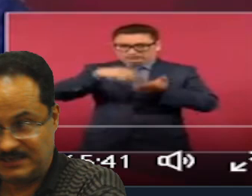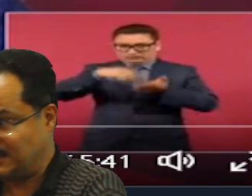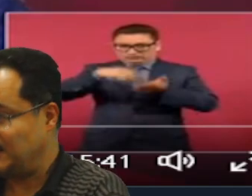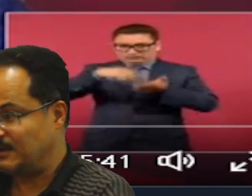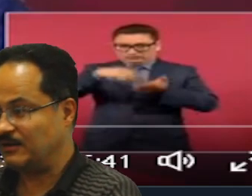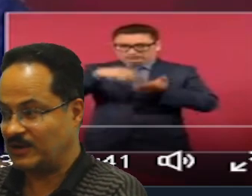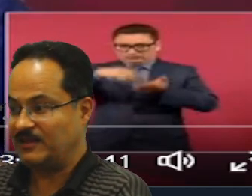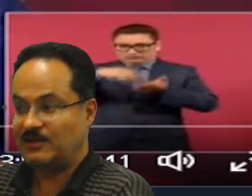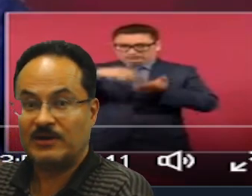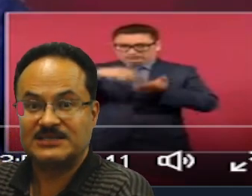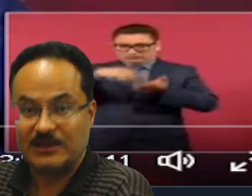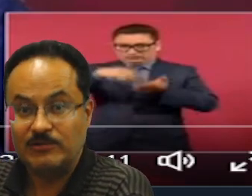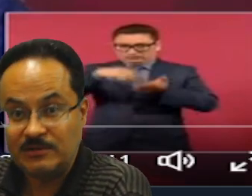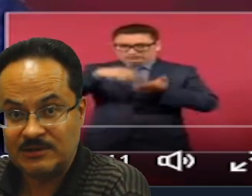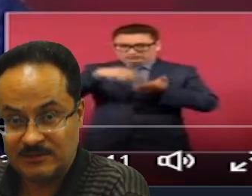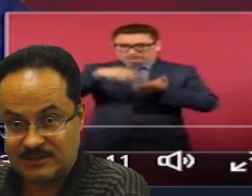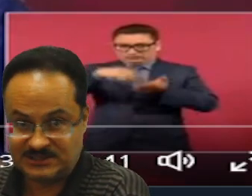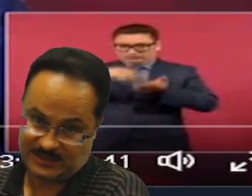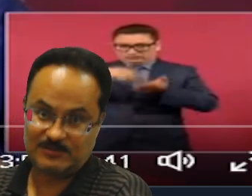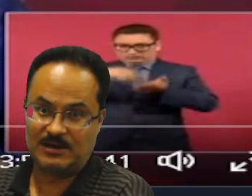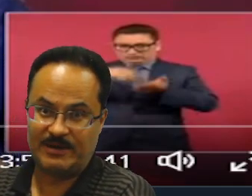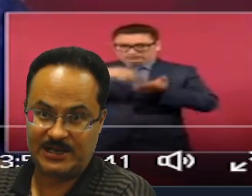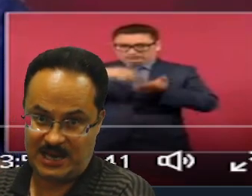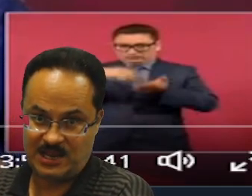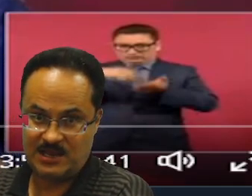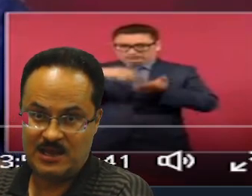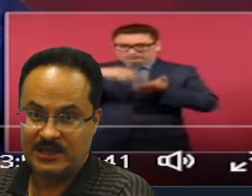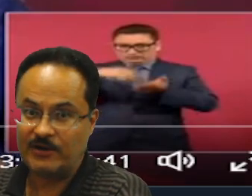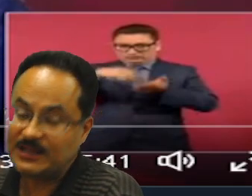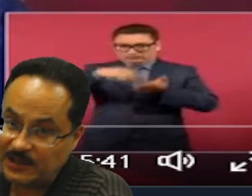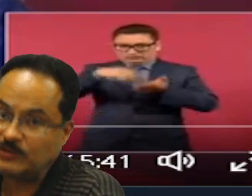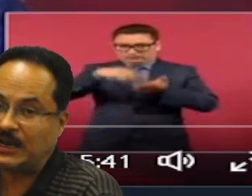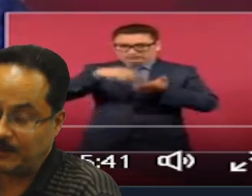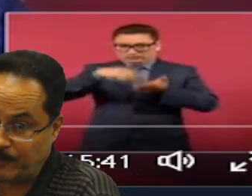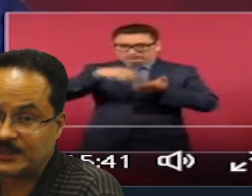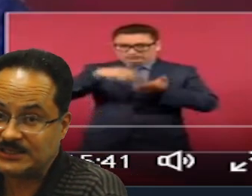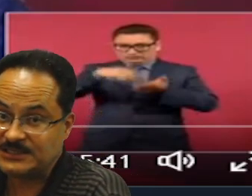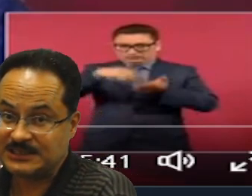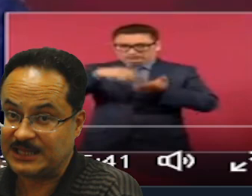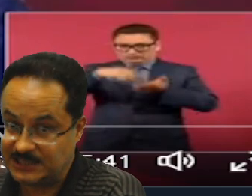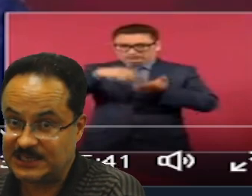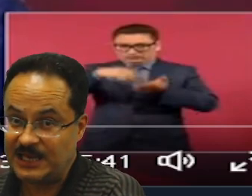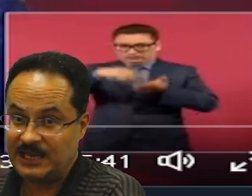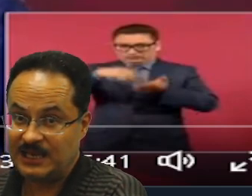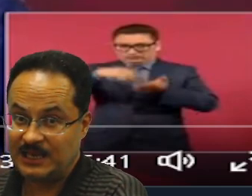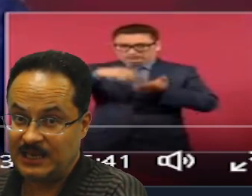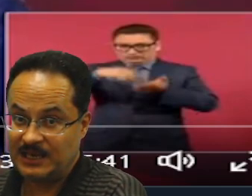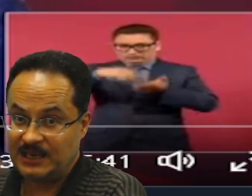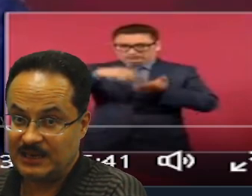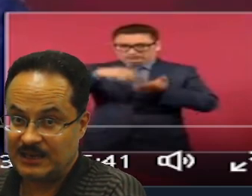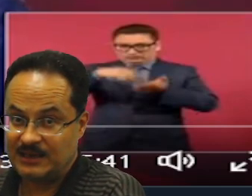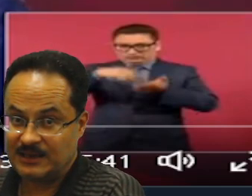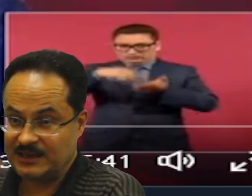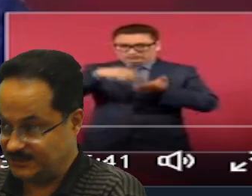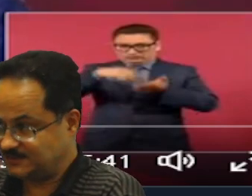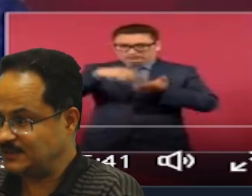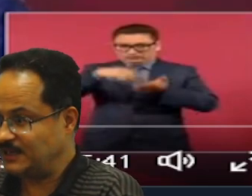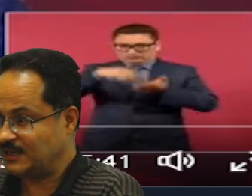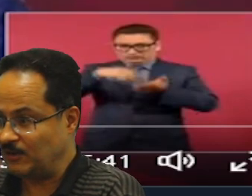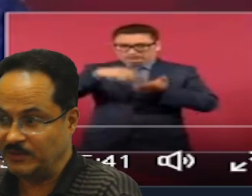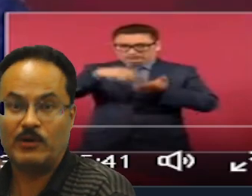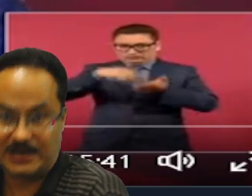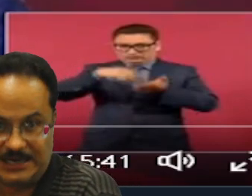es lo que dijo que según hicieron con la Marina y ahora tienen otra hipótesis que dice que